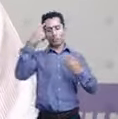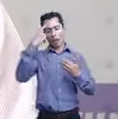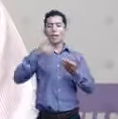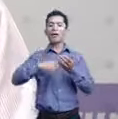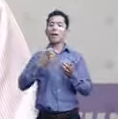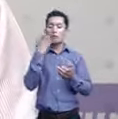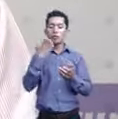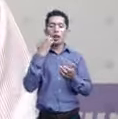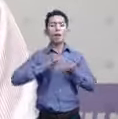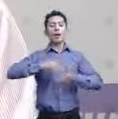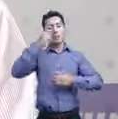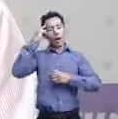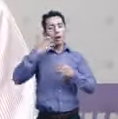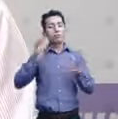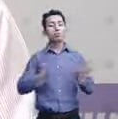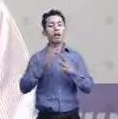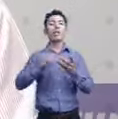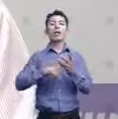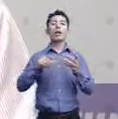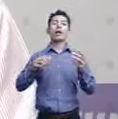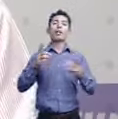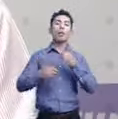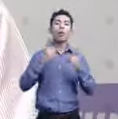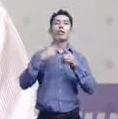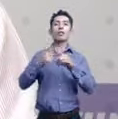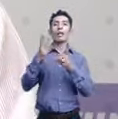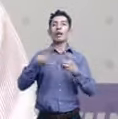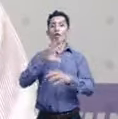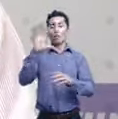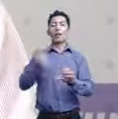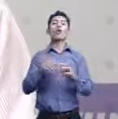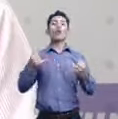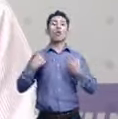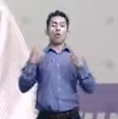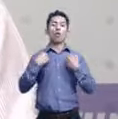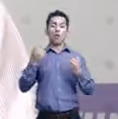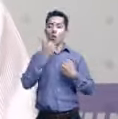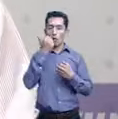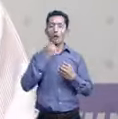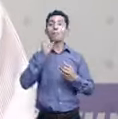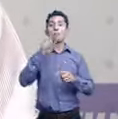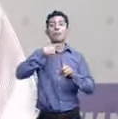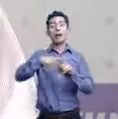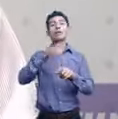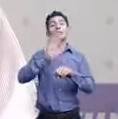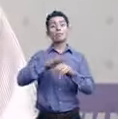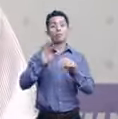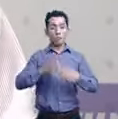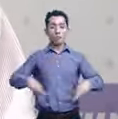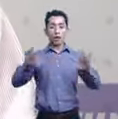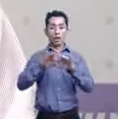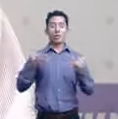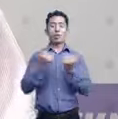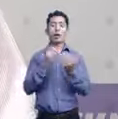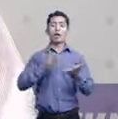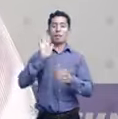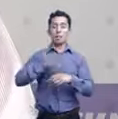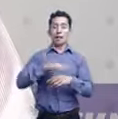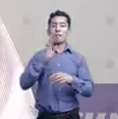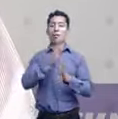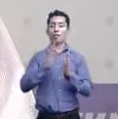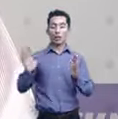las escuelas para promover la actividad física y el desarrollo integral de los alumnos. Además, es importante ampliar y mejorar